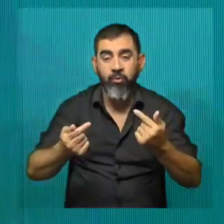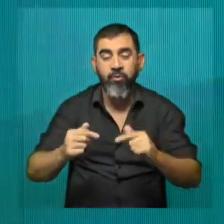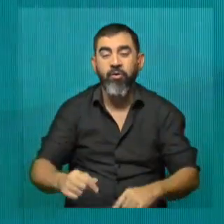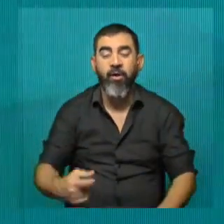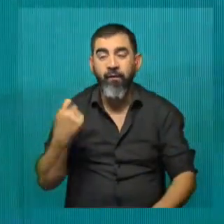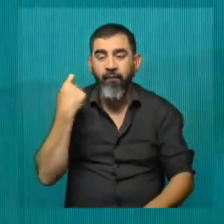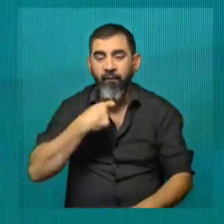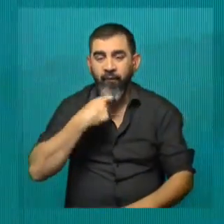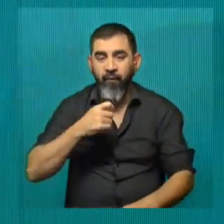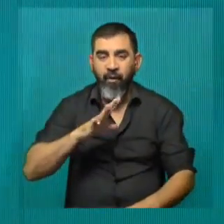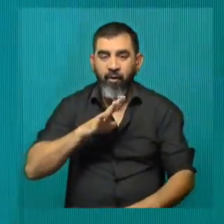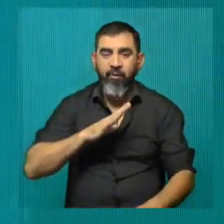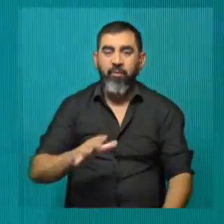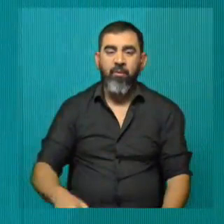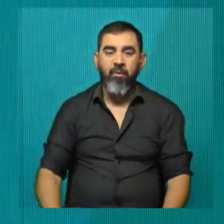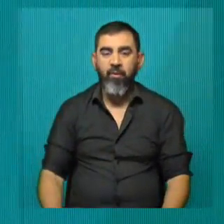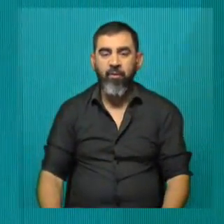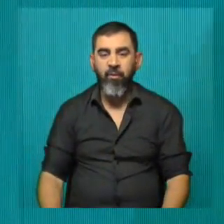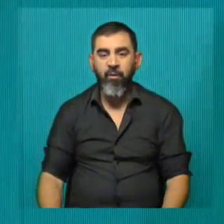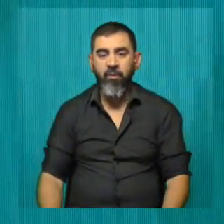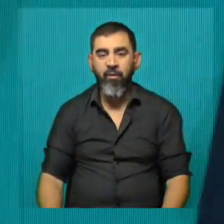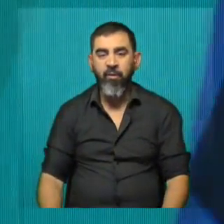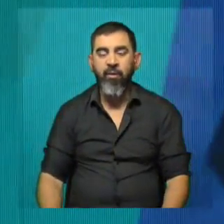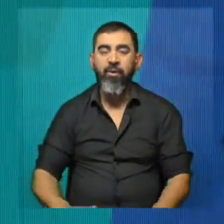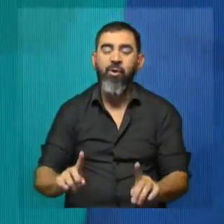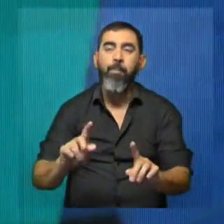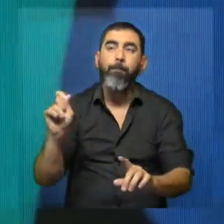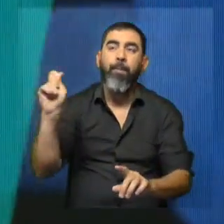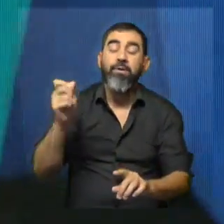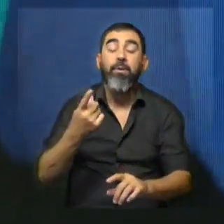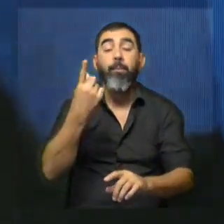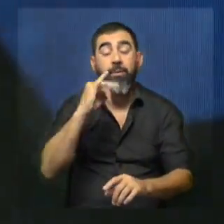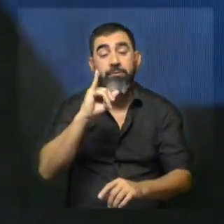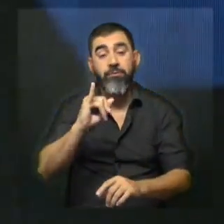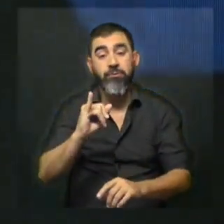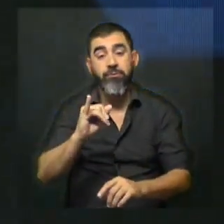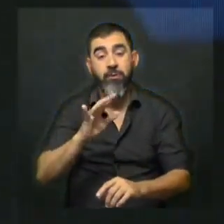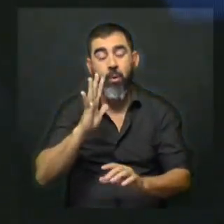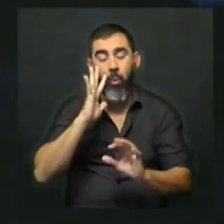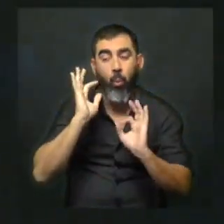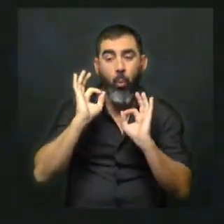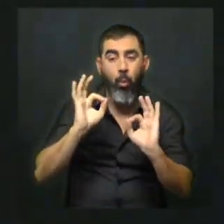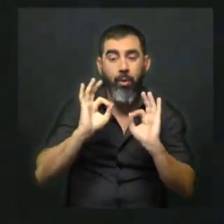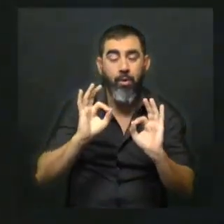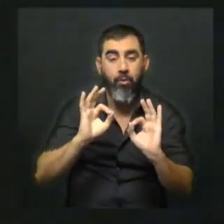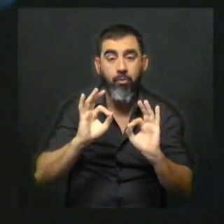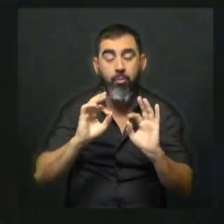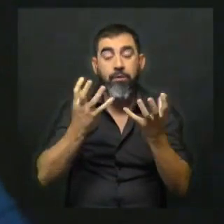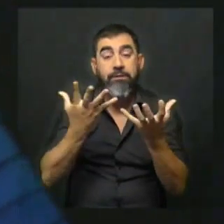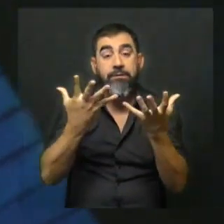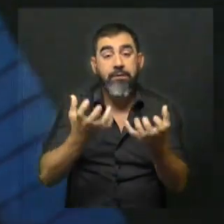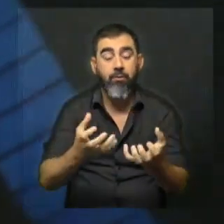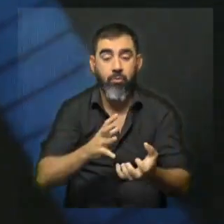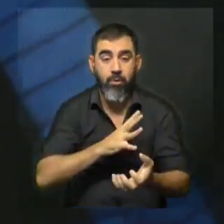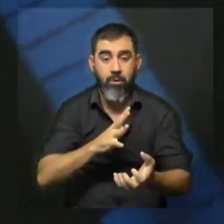situación de, bueno, no digo de emergencia, pero de extrema atención que hay por la sequía